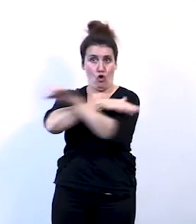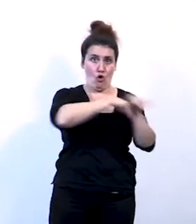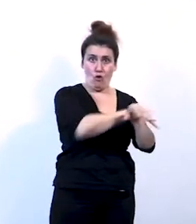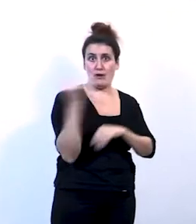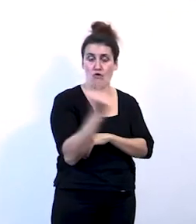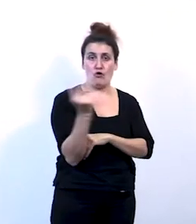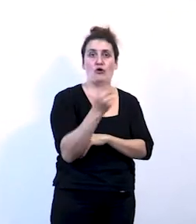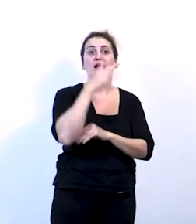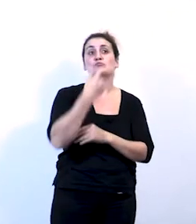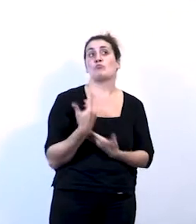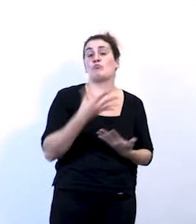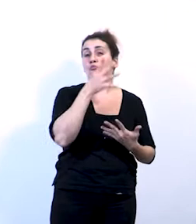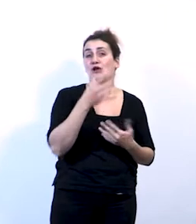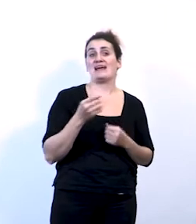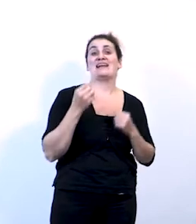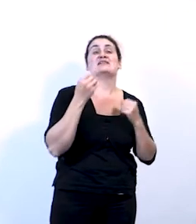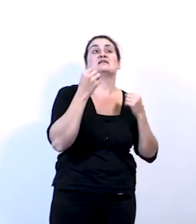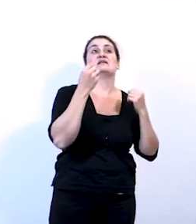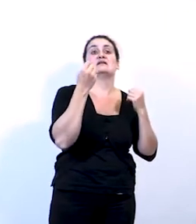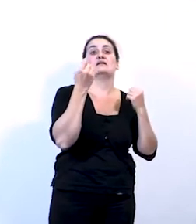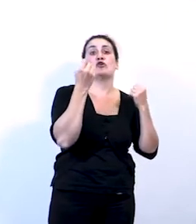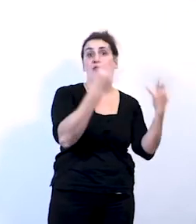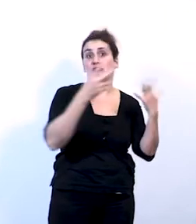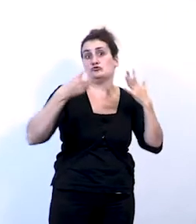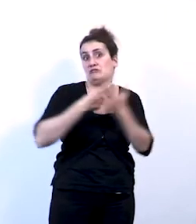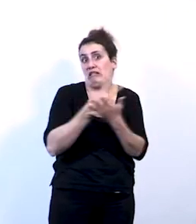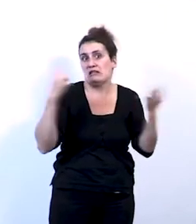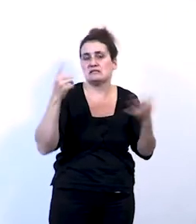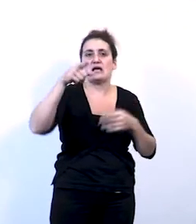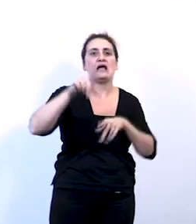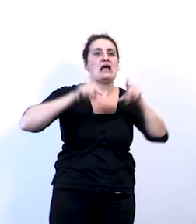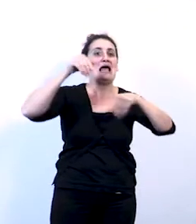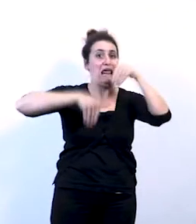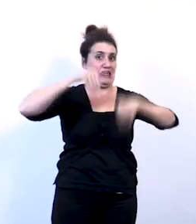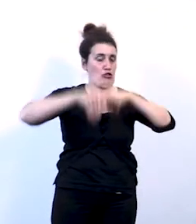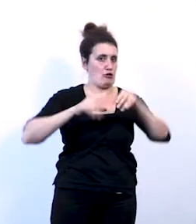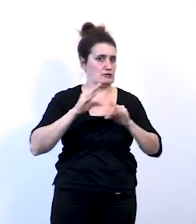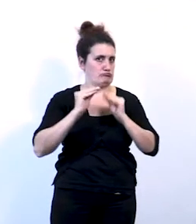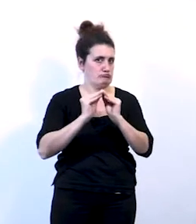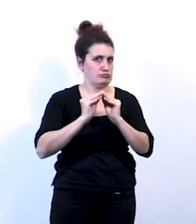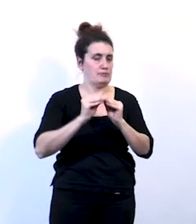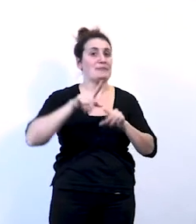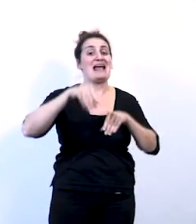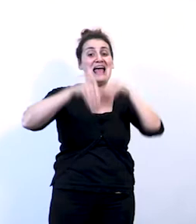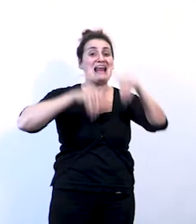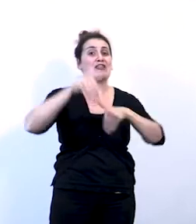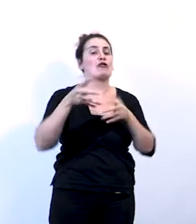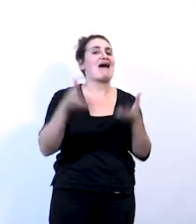en 1917 se hicieron unas elecciones. En las elecciones ganó un